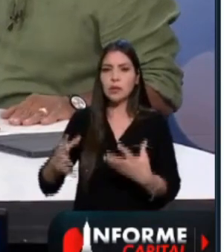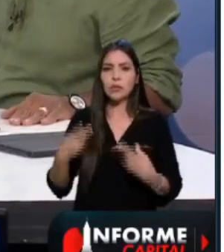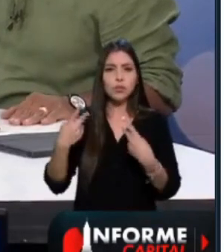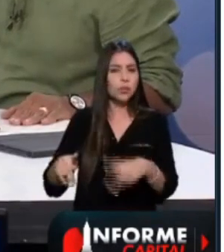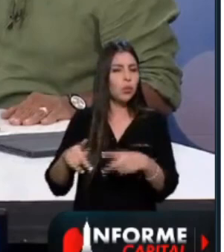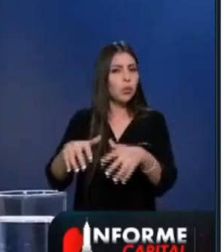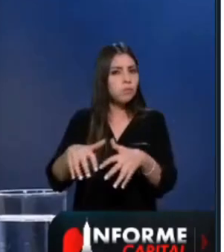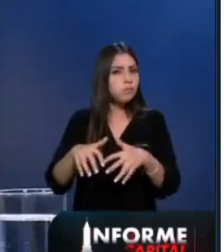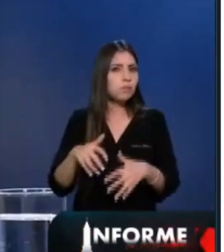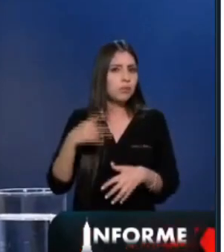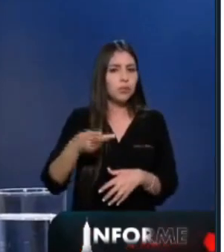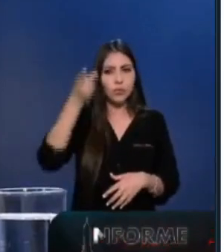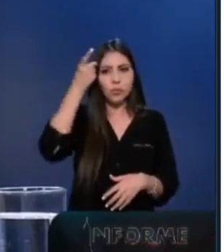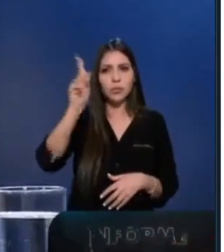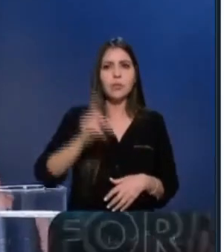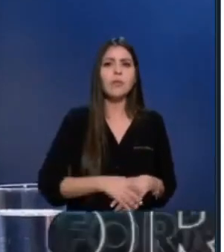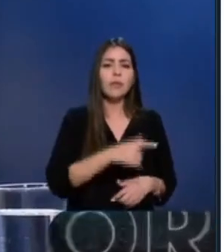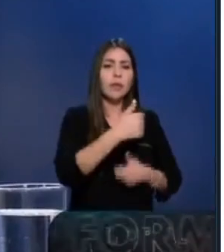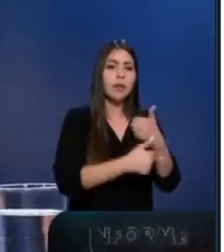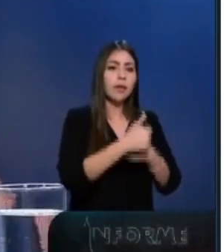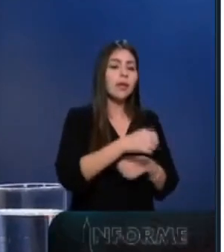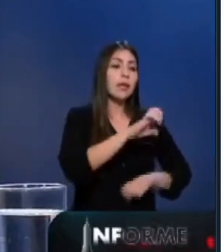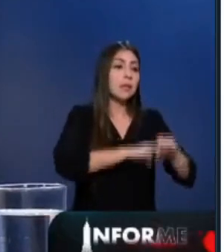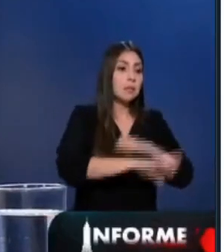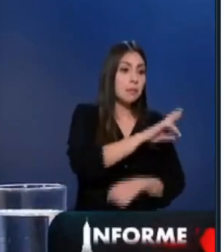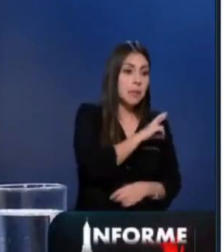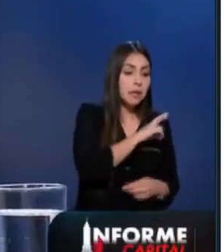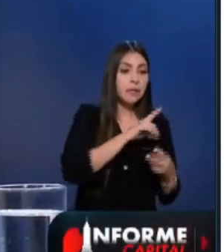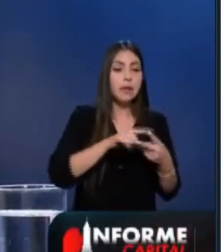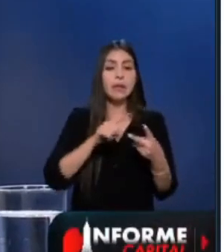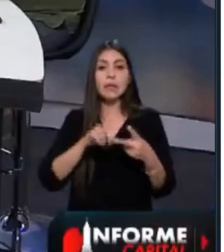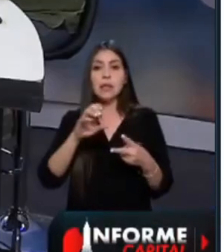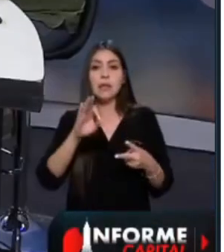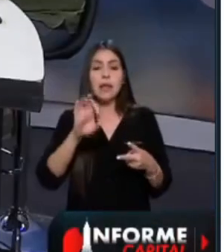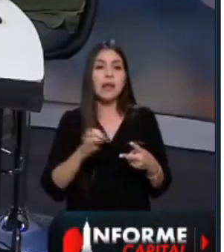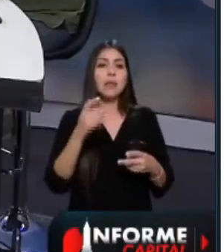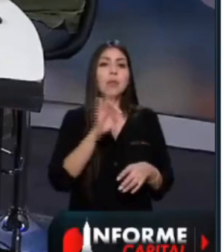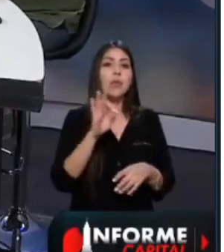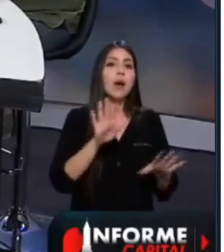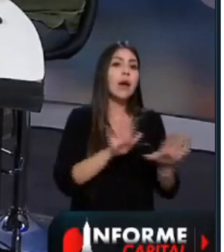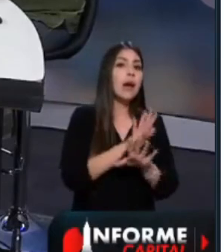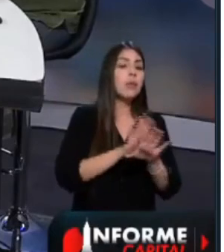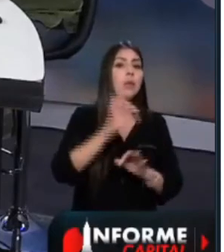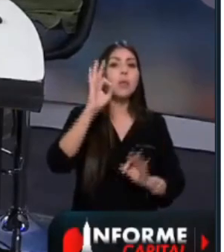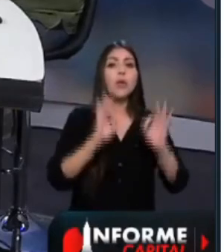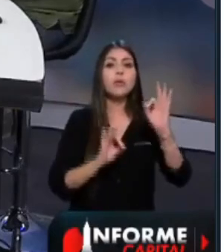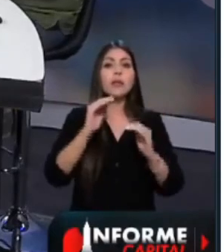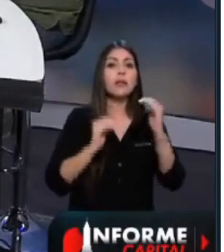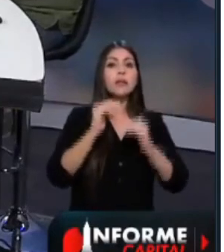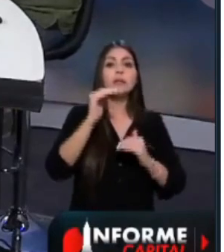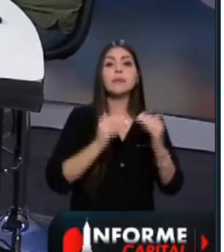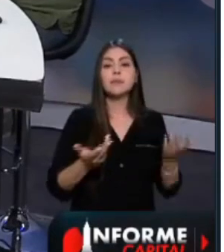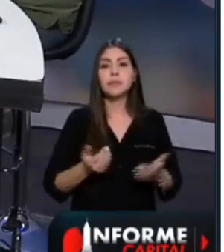empresas privadas y la Comisión Federal de Electricidad, si quieren ahí modificar el porcentaje. Mira, a ver,